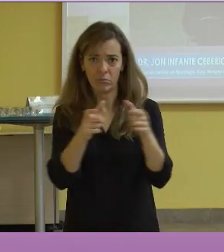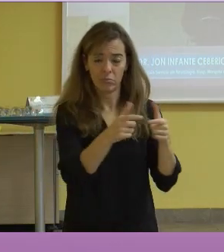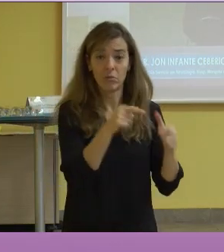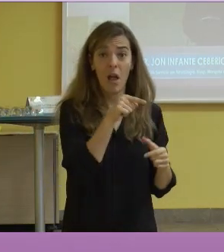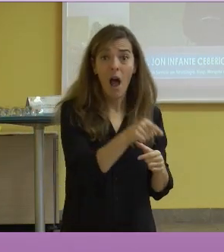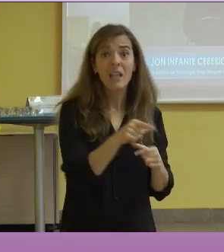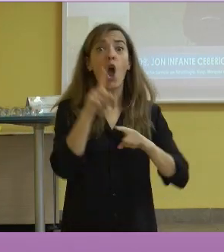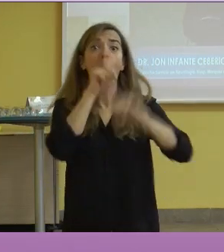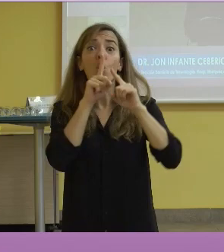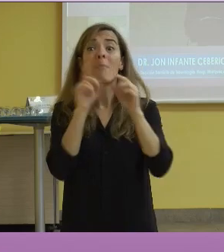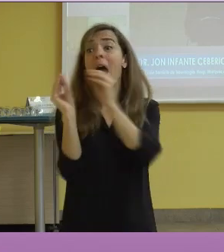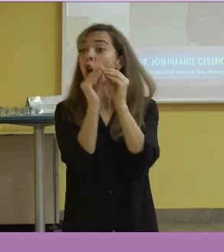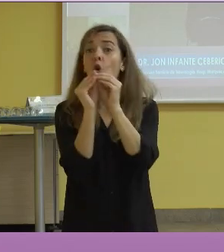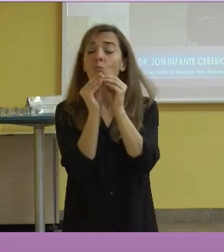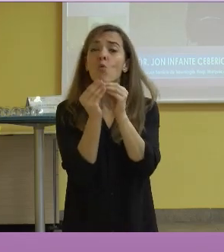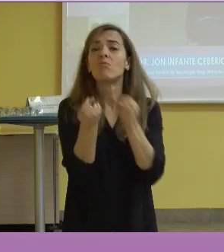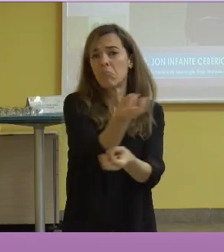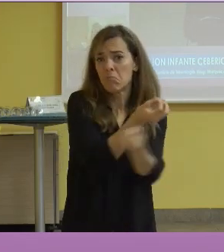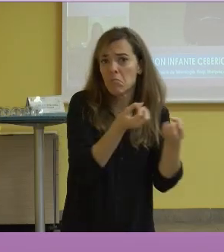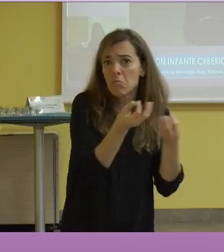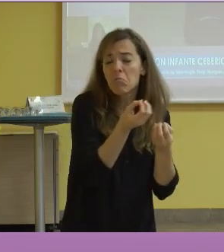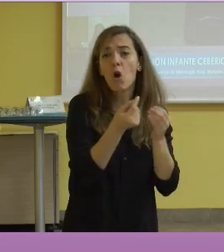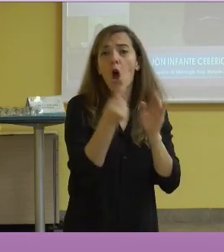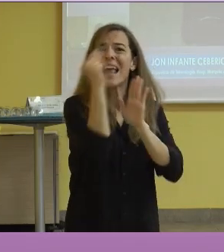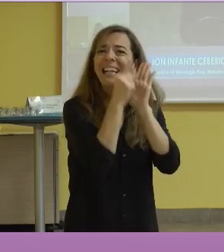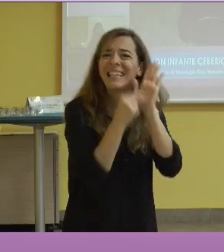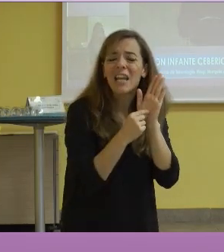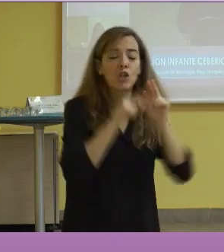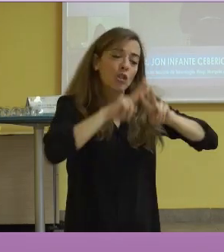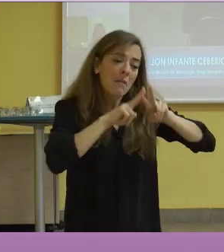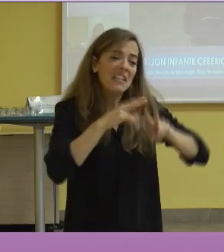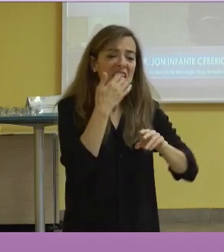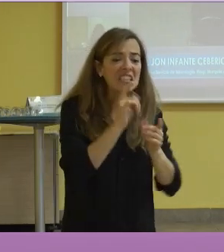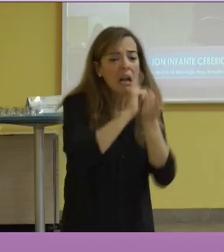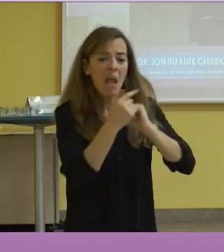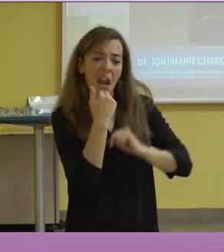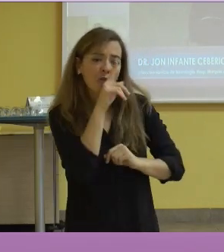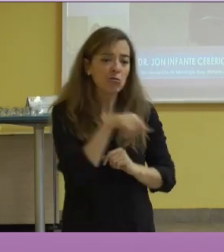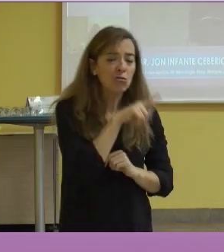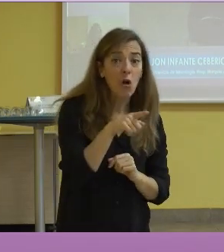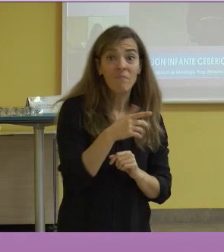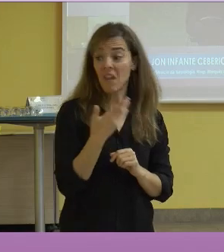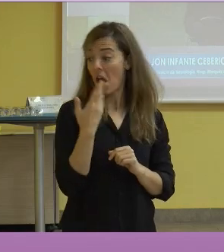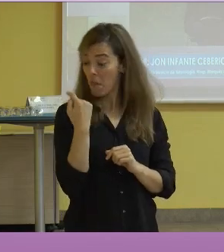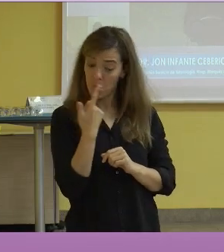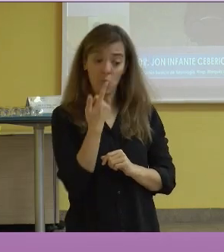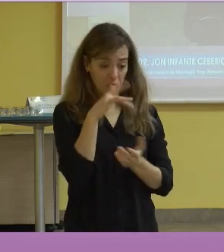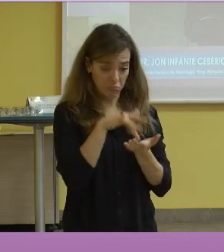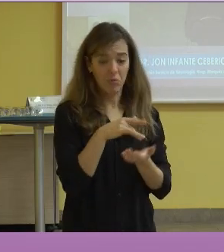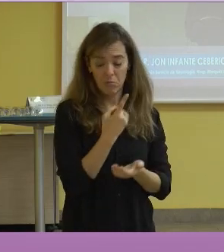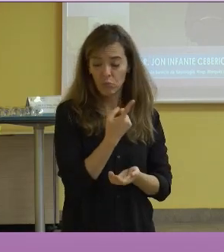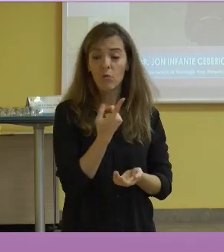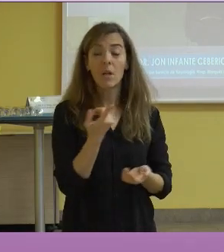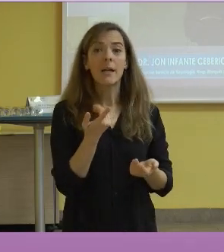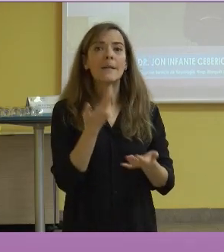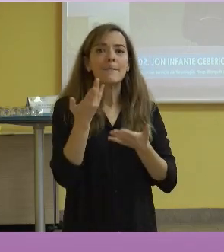¿no?, problemas, se revisan los criterios, si hay que modificarlos, si no hay que modificarlos. Ha habido una recientemente.